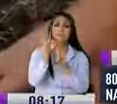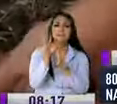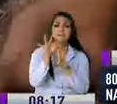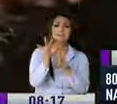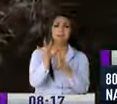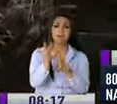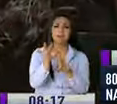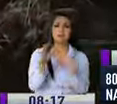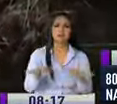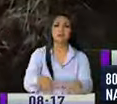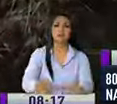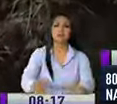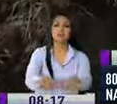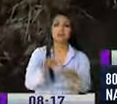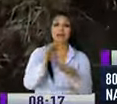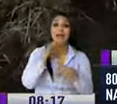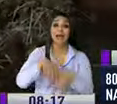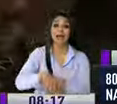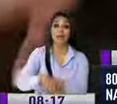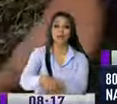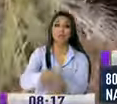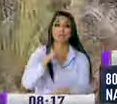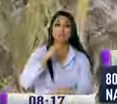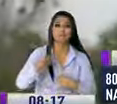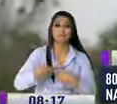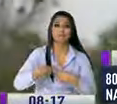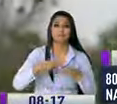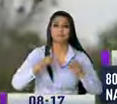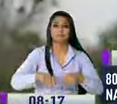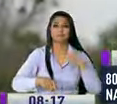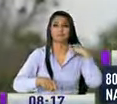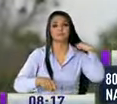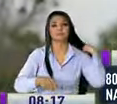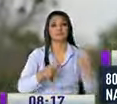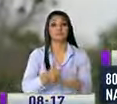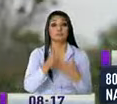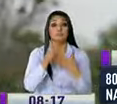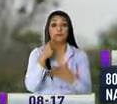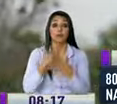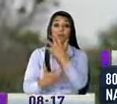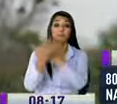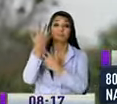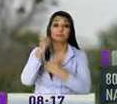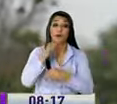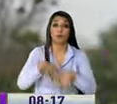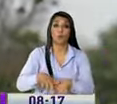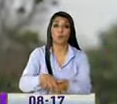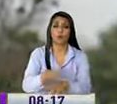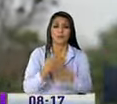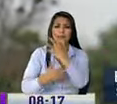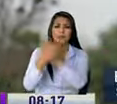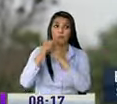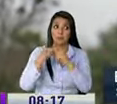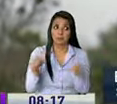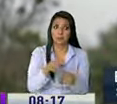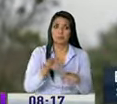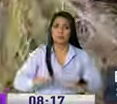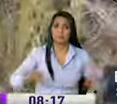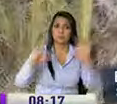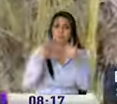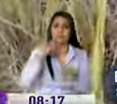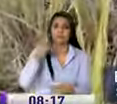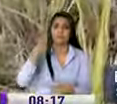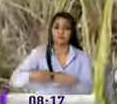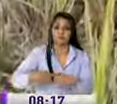de abastecimiento de agua para la ciudad capital. Estas son fuentes antiguas, pero no por eso menos importantes.